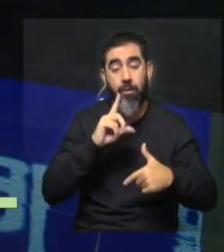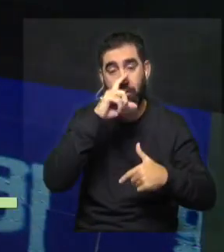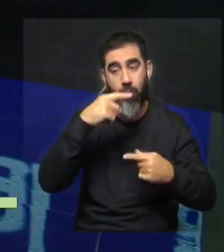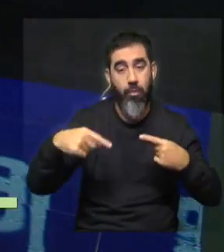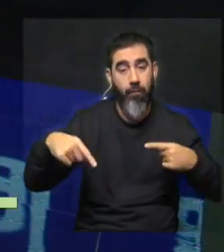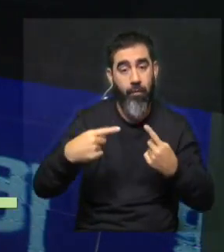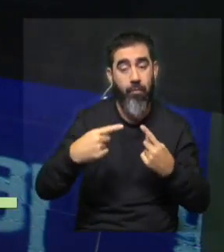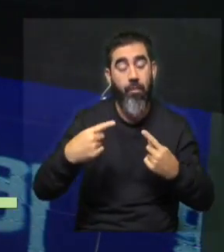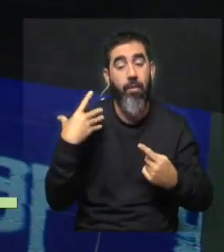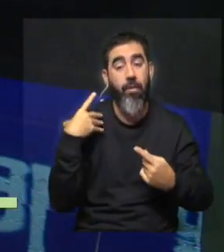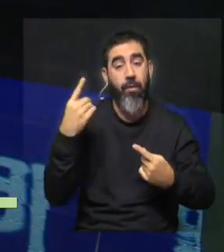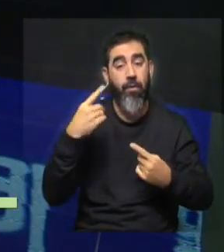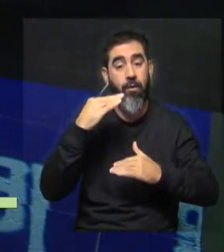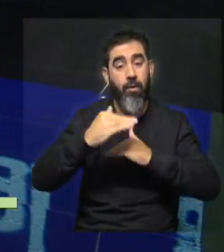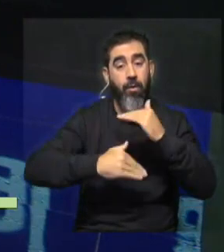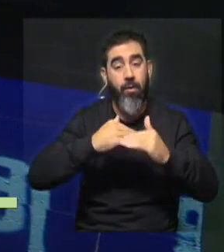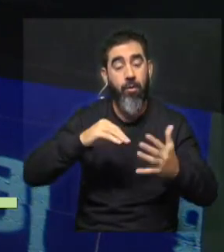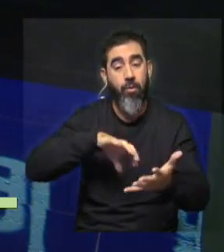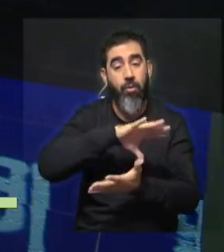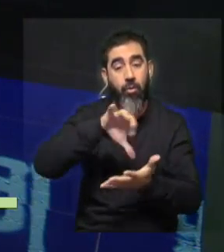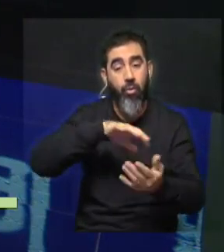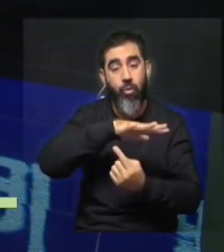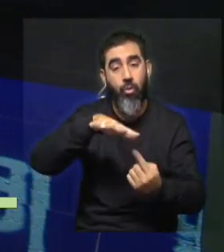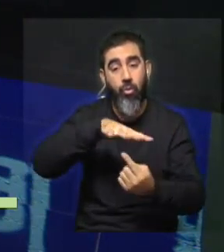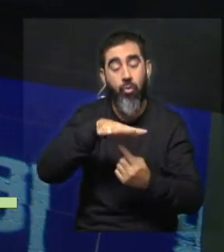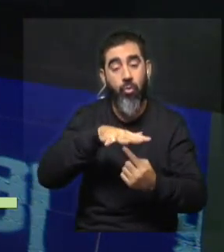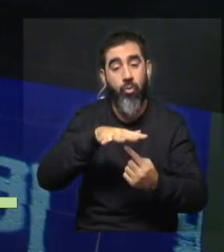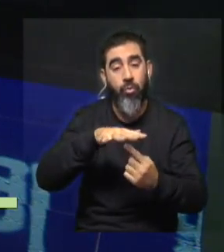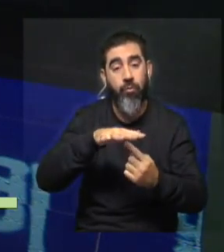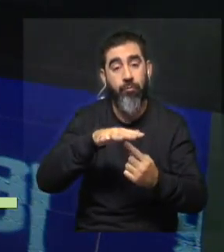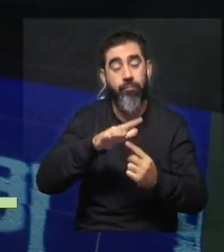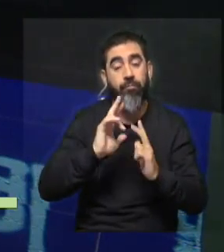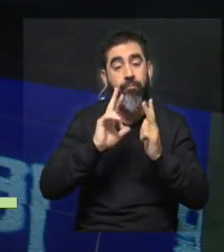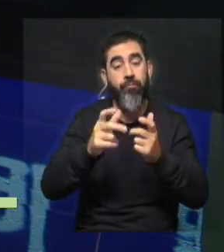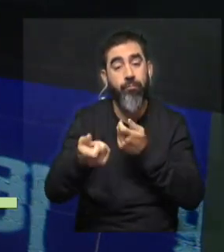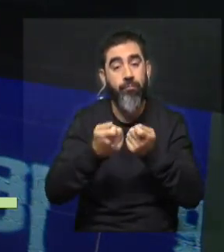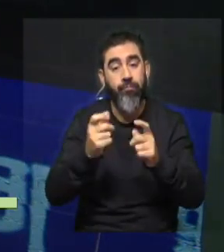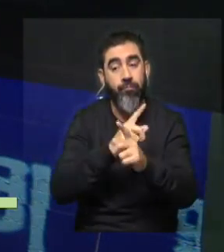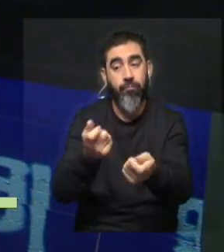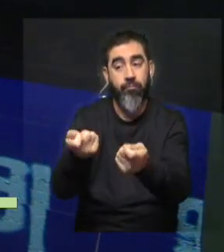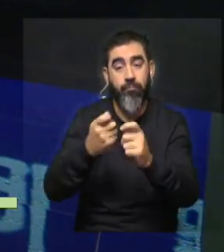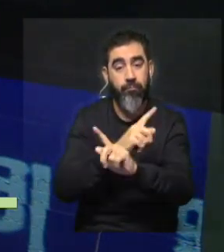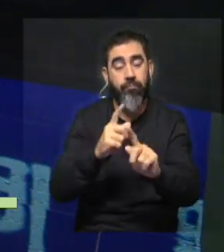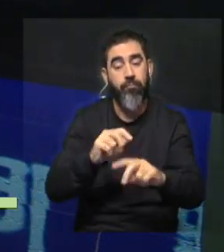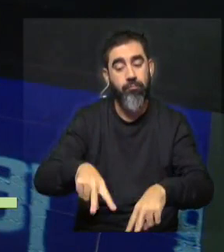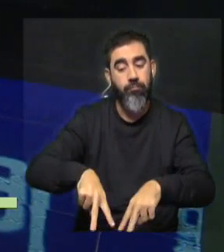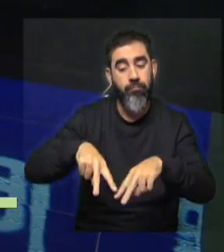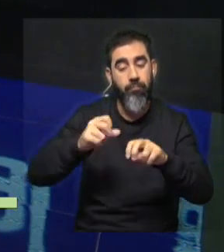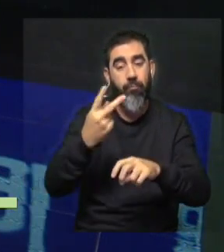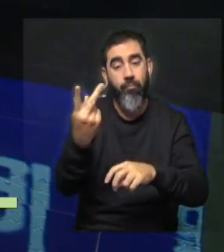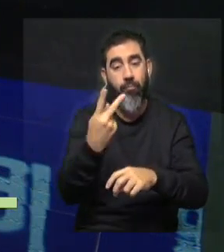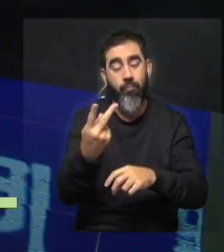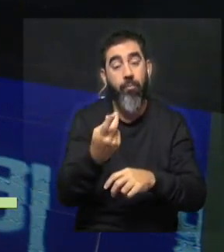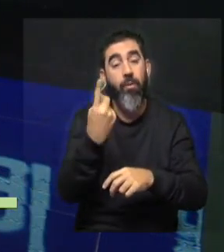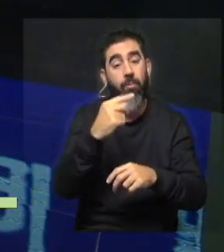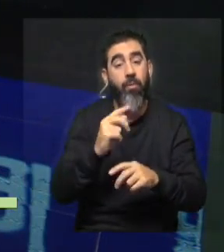Montevideo el director de desarrollo Ambiental de la comuna Guillermo moncheki insistió que el préstamo No reembolsable era analizado por ambas partes